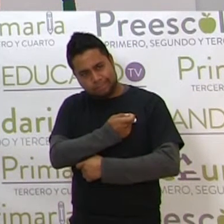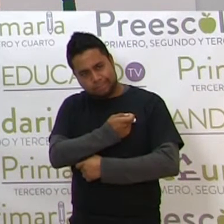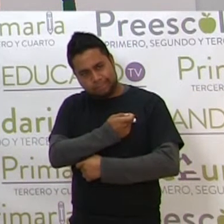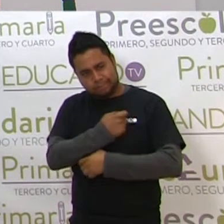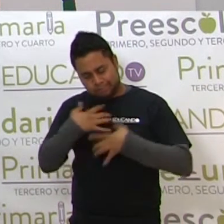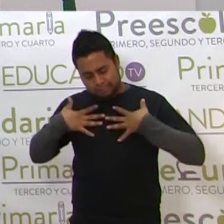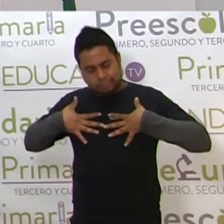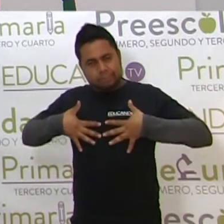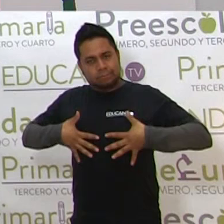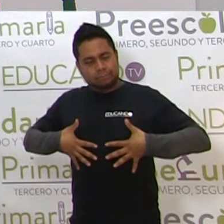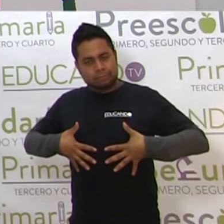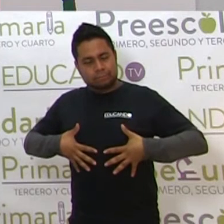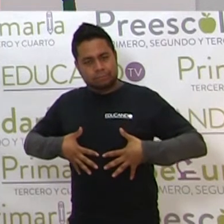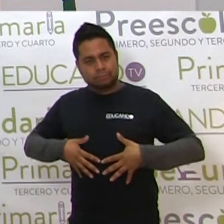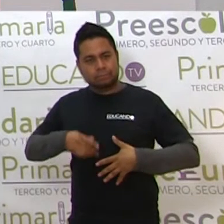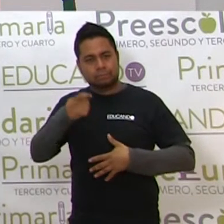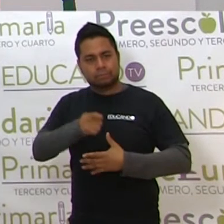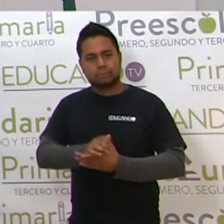regional